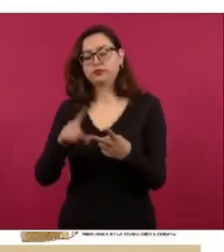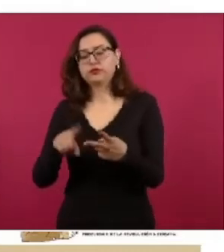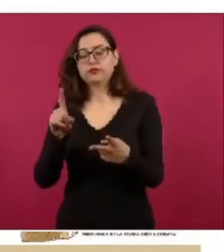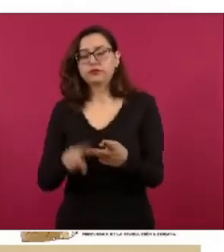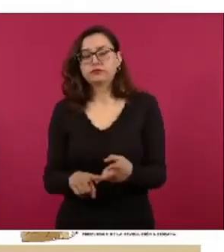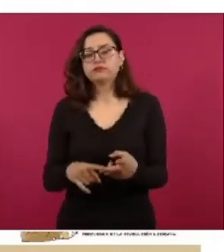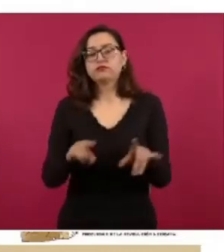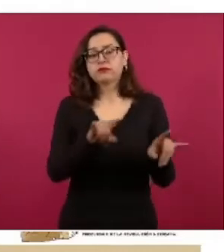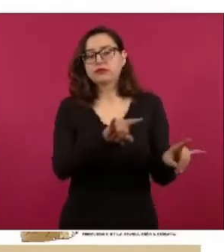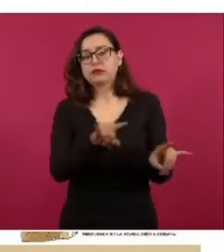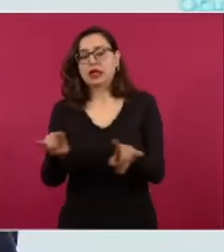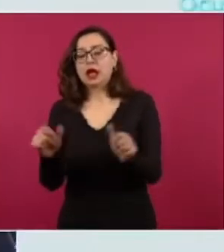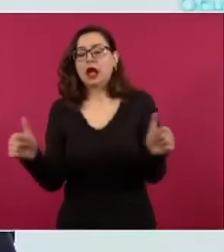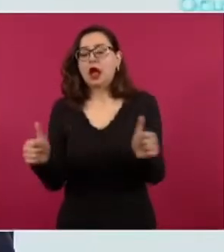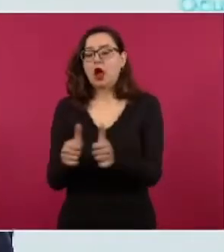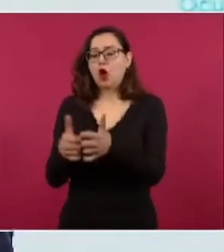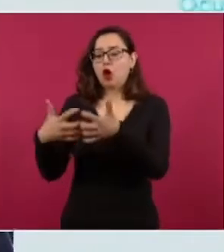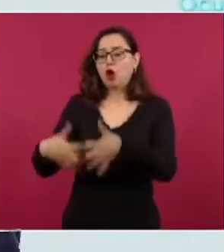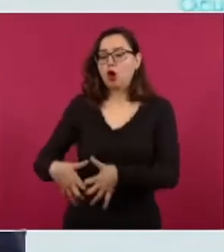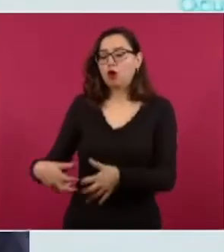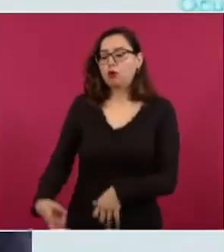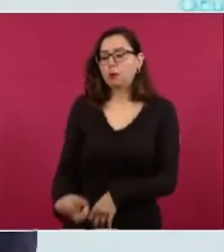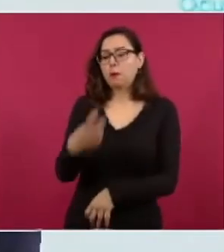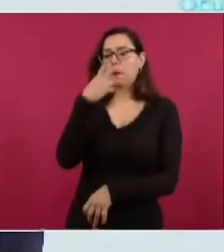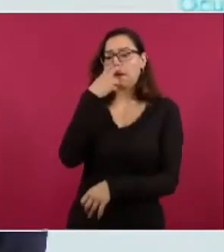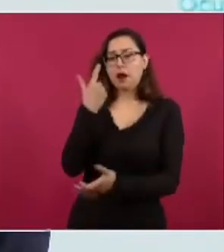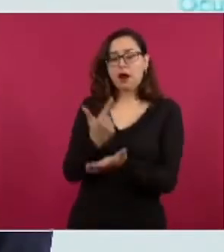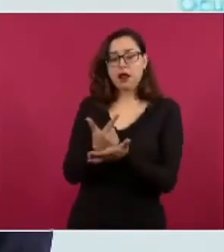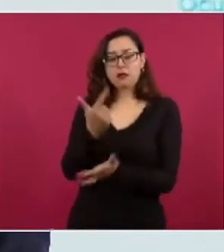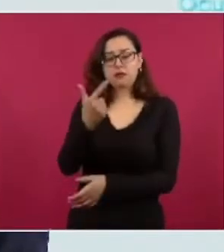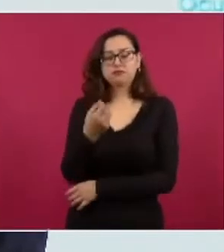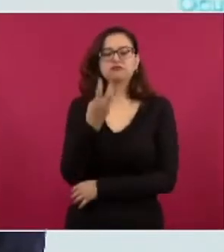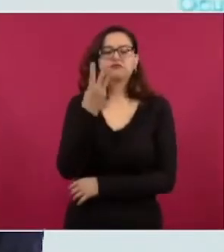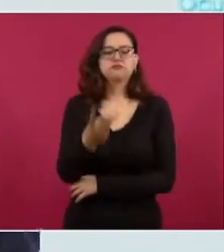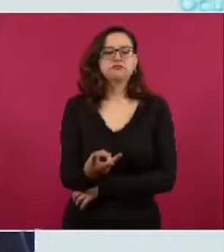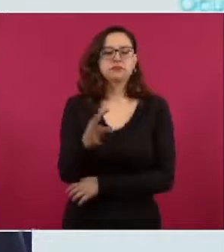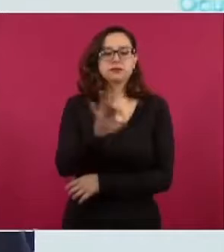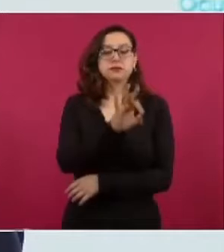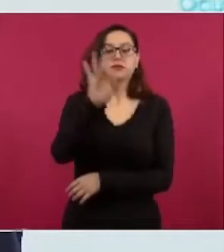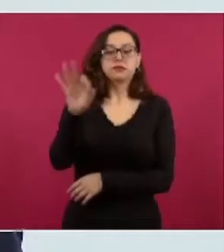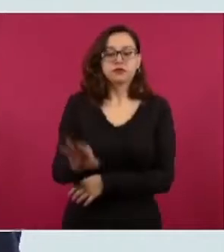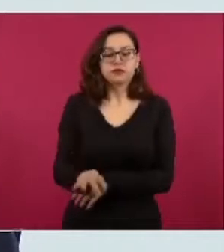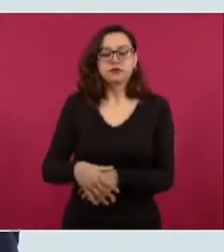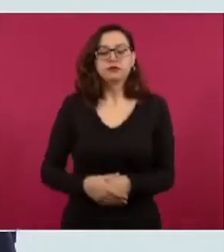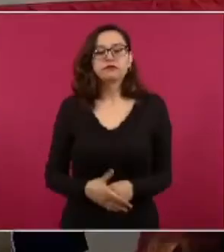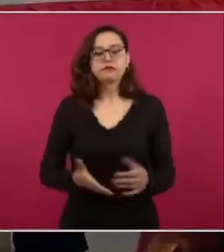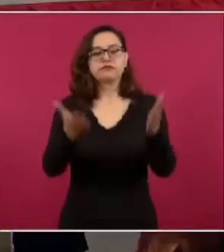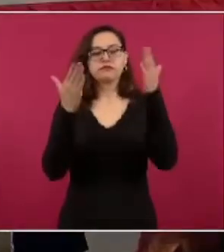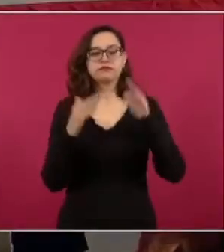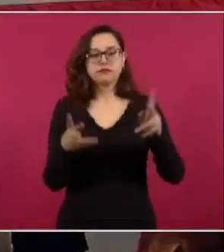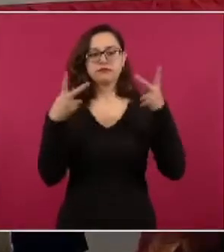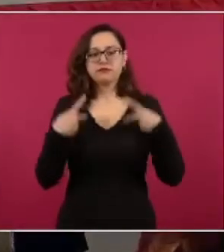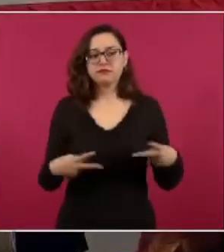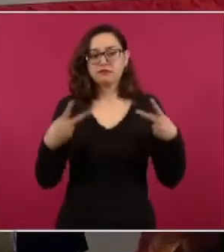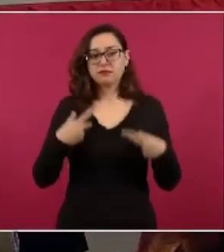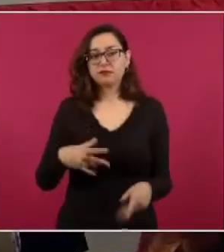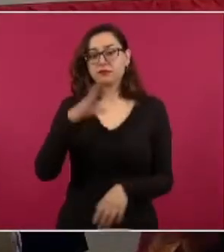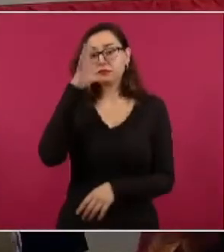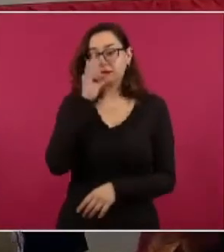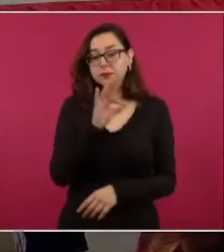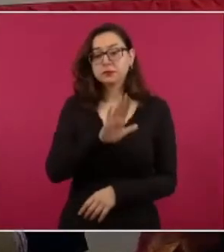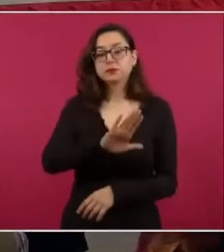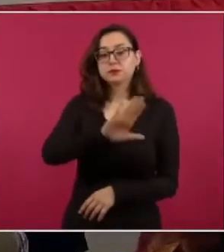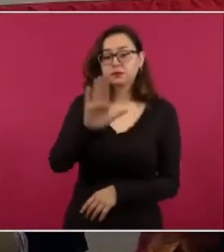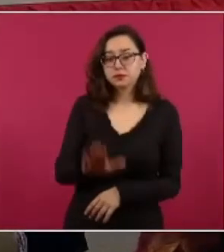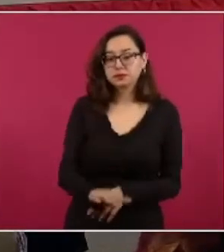las pacientes y los pacientes críticamente enfermos. Y por su parte las defunciones son también ya, están en